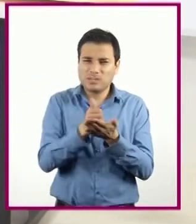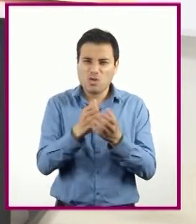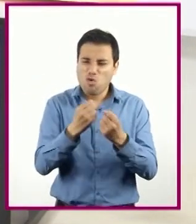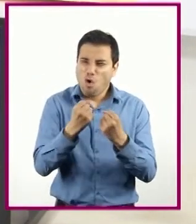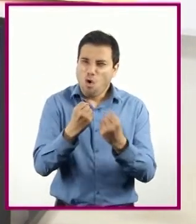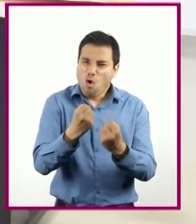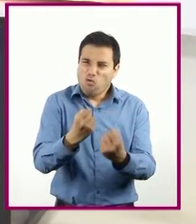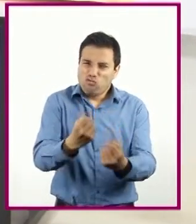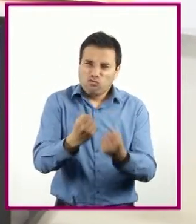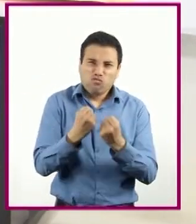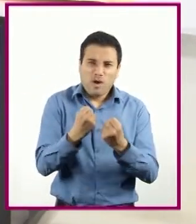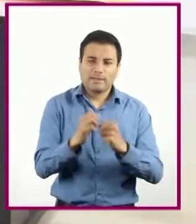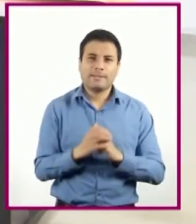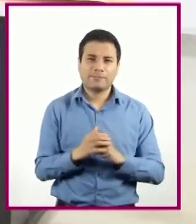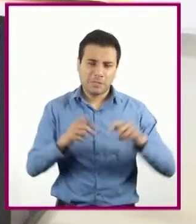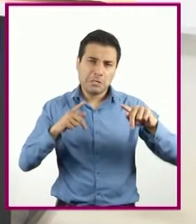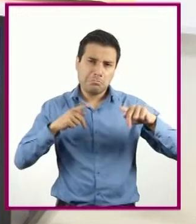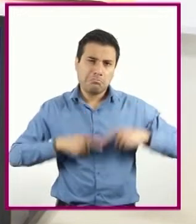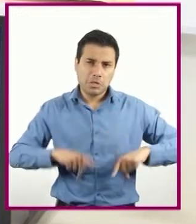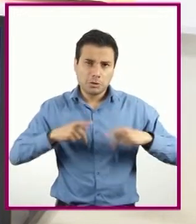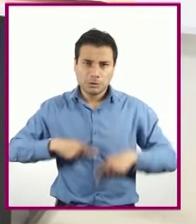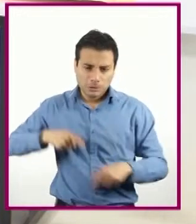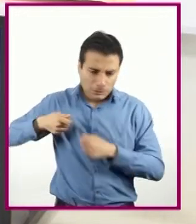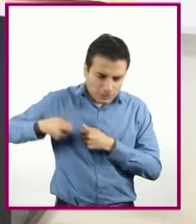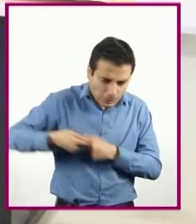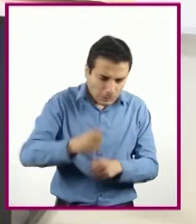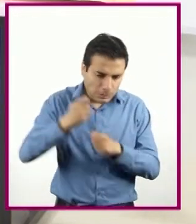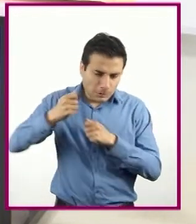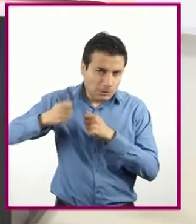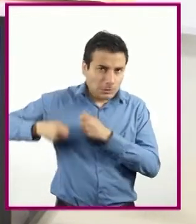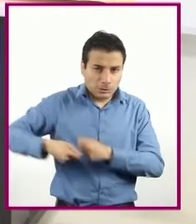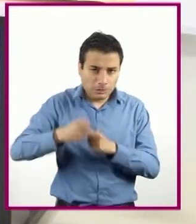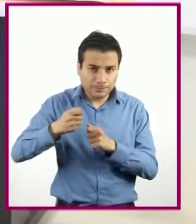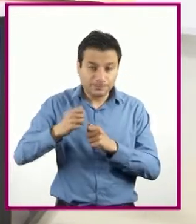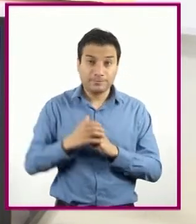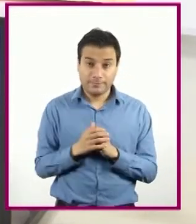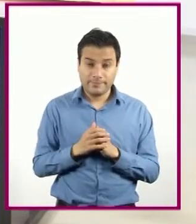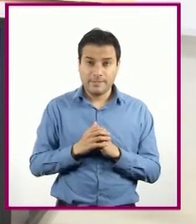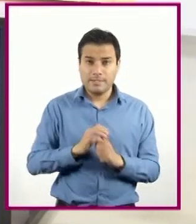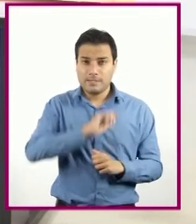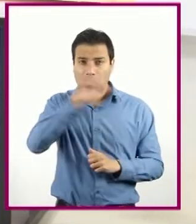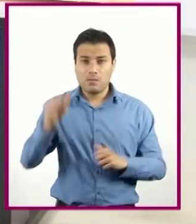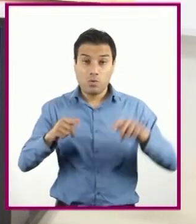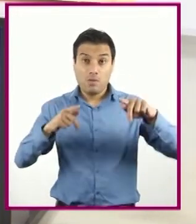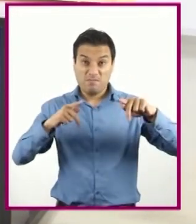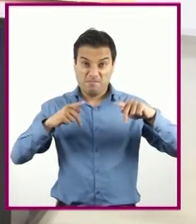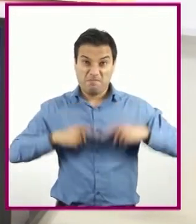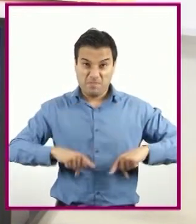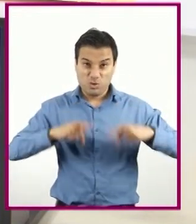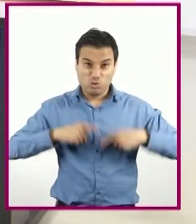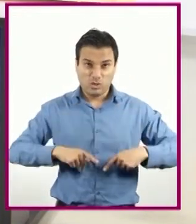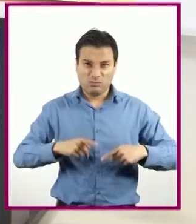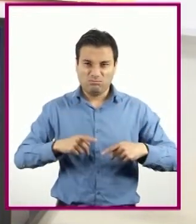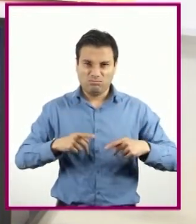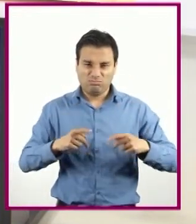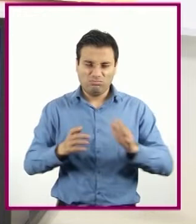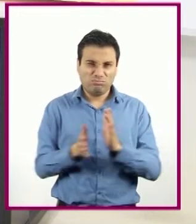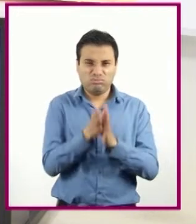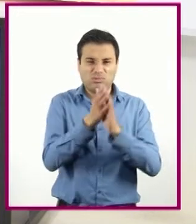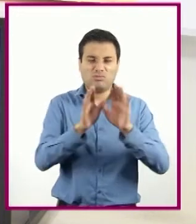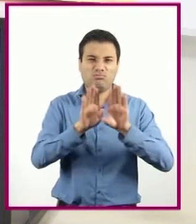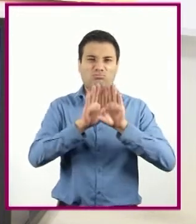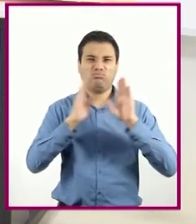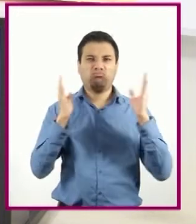Sus constructores cavaron una zanja en la base de la ladera y redujeron el acceso al lugar mediante una serie de callejones